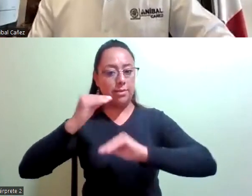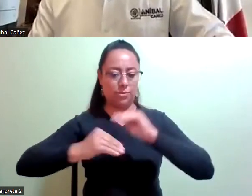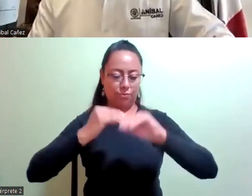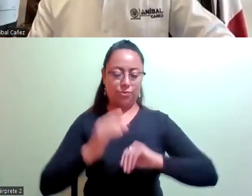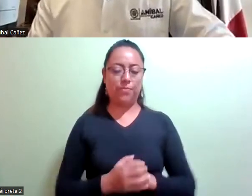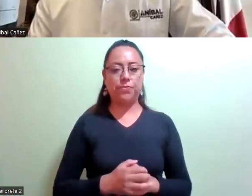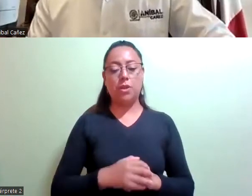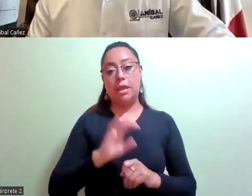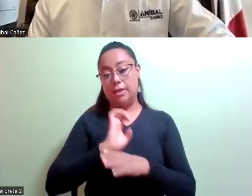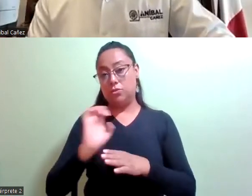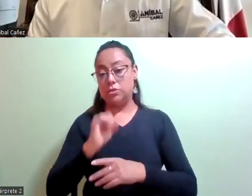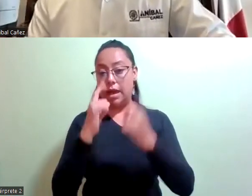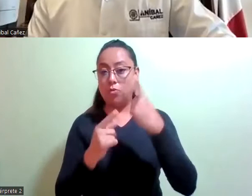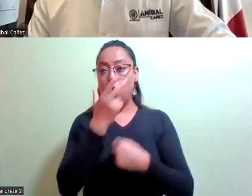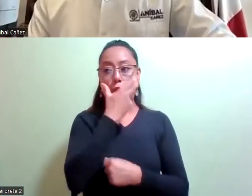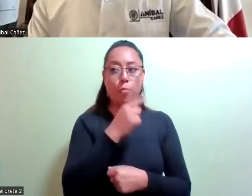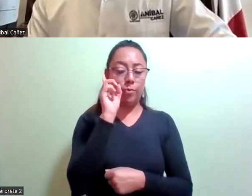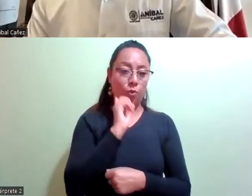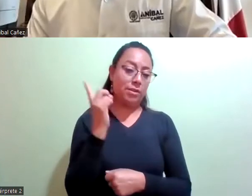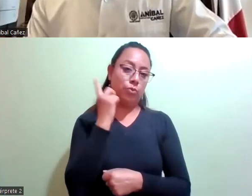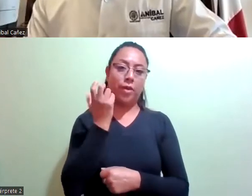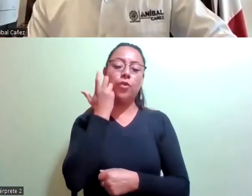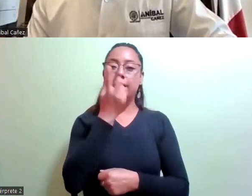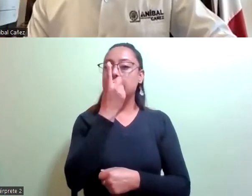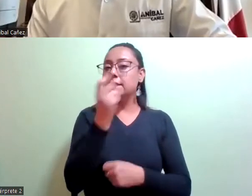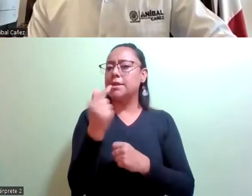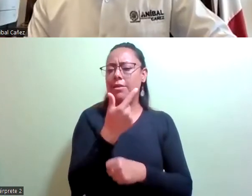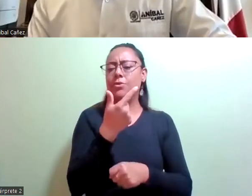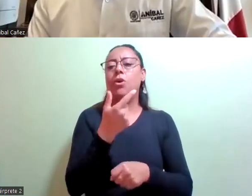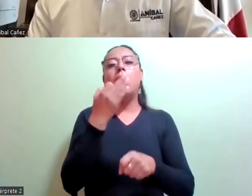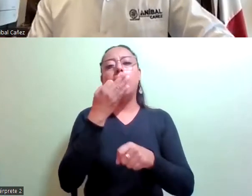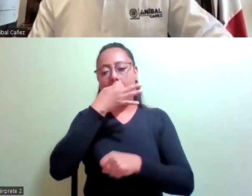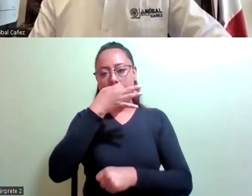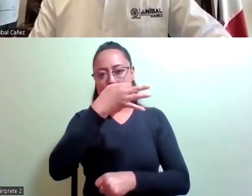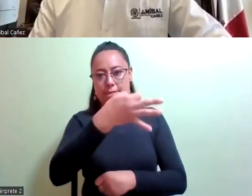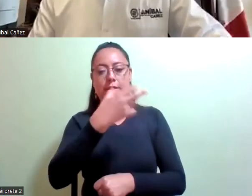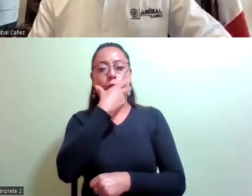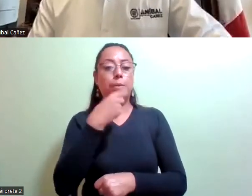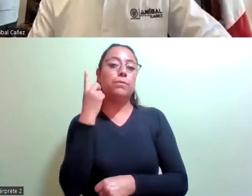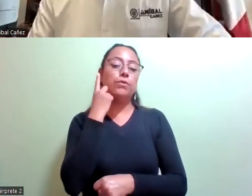alguno de los diputados desea hacer uso de la voz, favor de inscribirse con el diputado secretario.